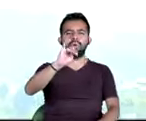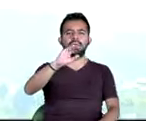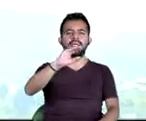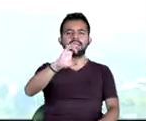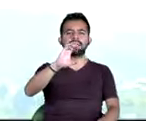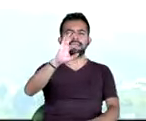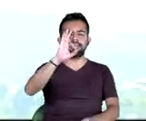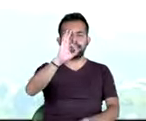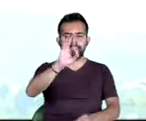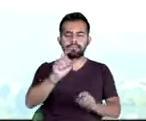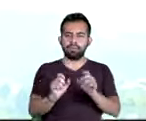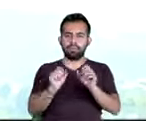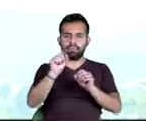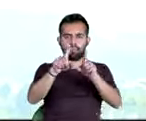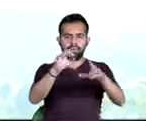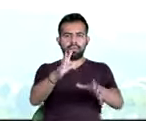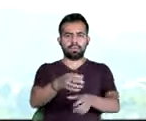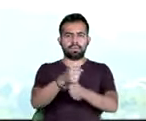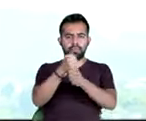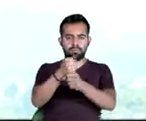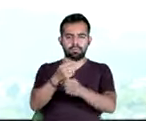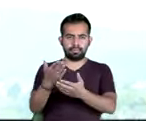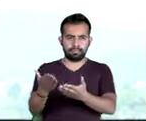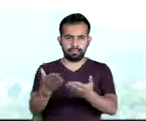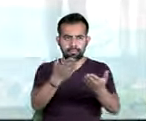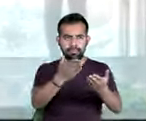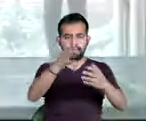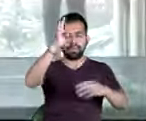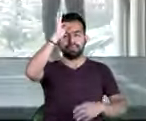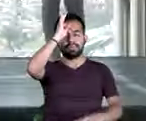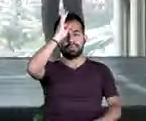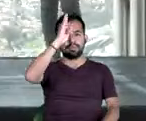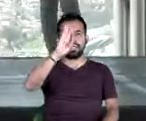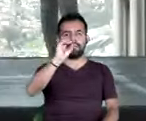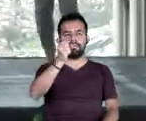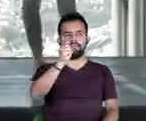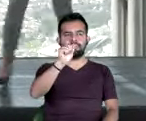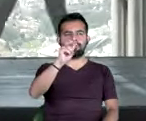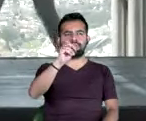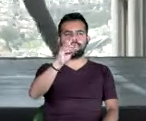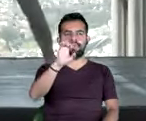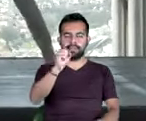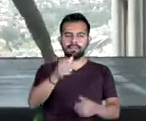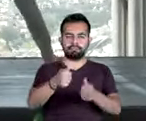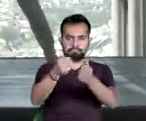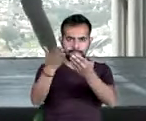y seguridad de paciente del Hospital Voz Andes. Querida Marisol, también bienvenida.